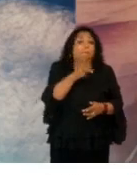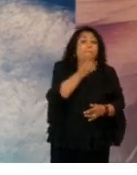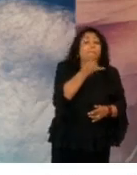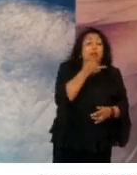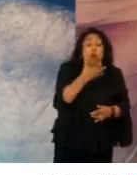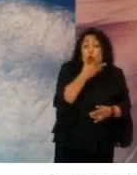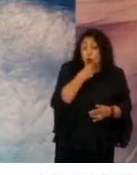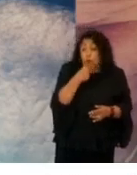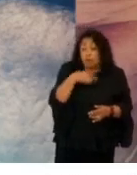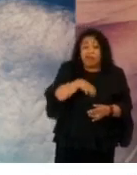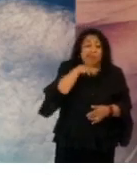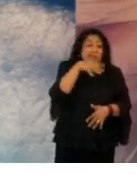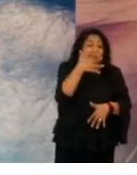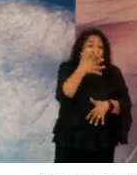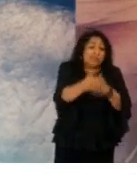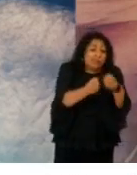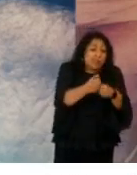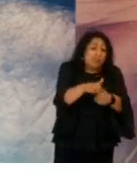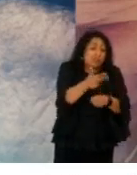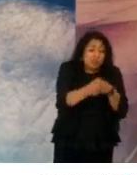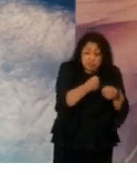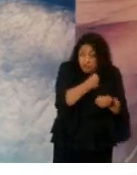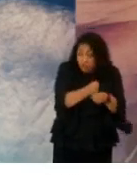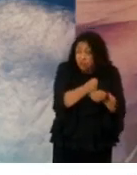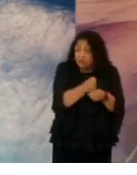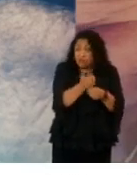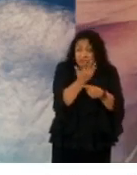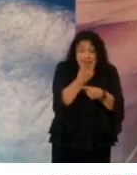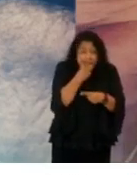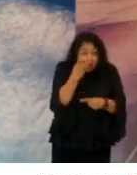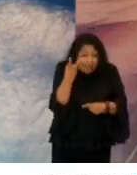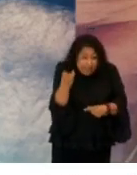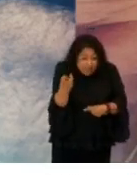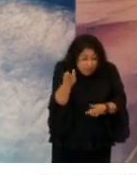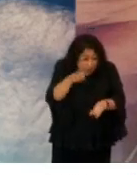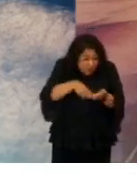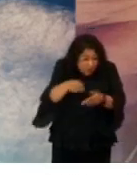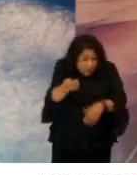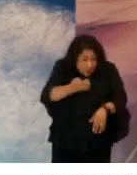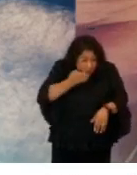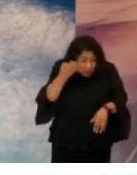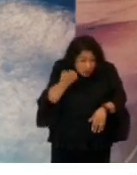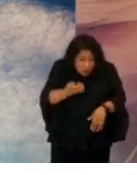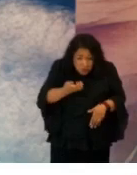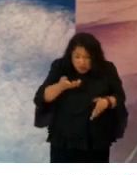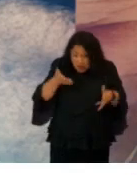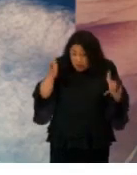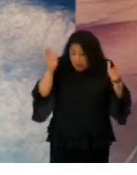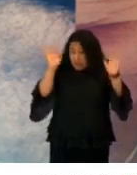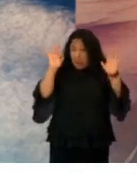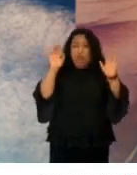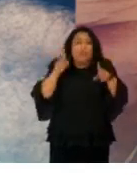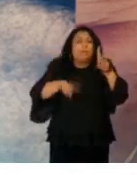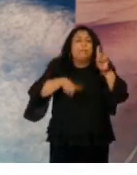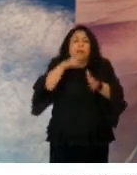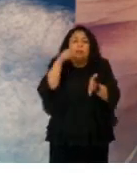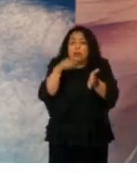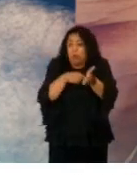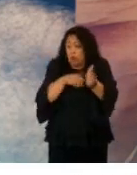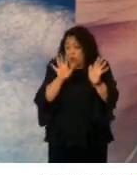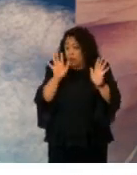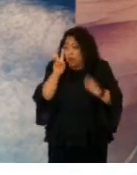chicos de 15 años, 13 años, diciendo ese tipo de cosas en el colegio, en la escuela, independiente de dónde esté, porque hoy en día